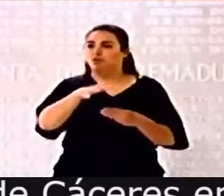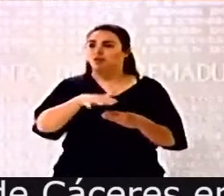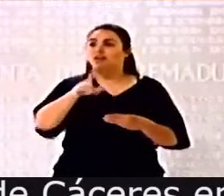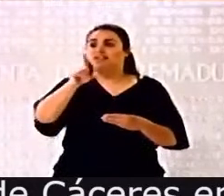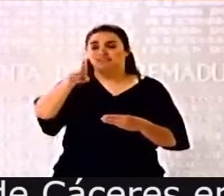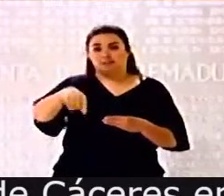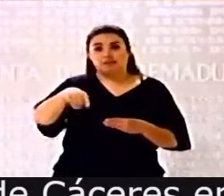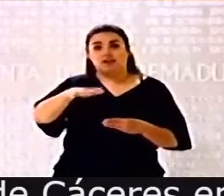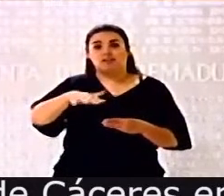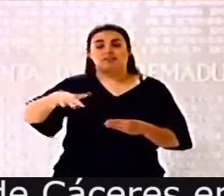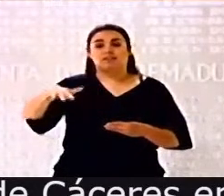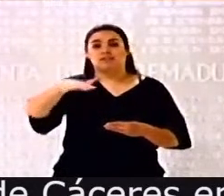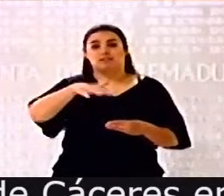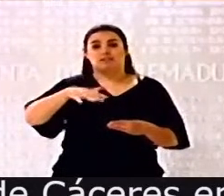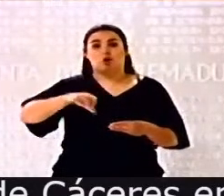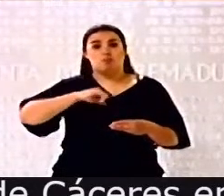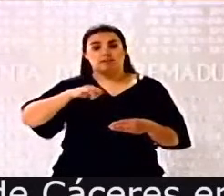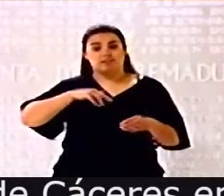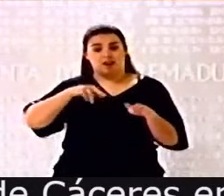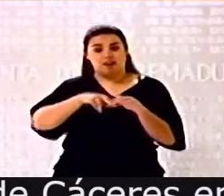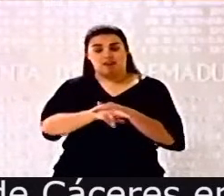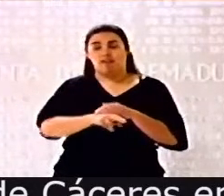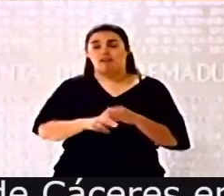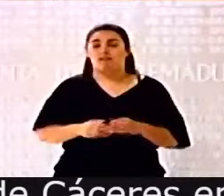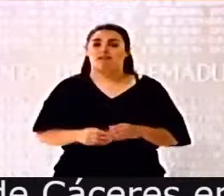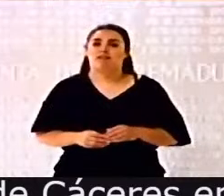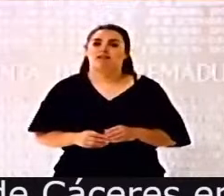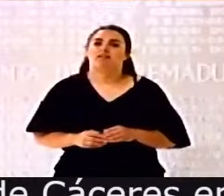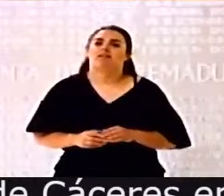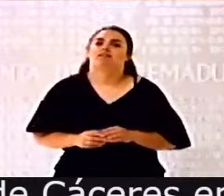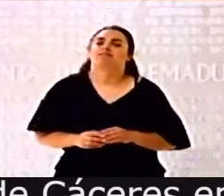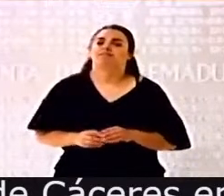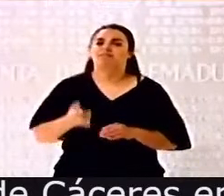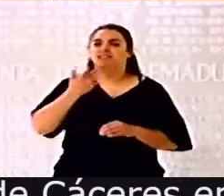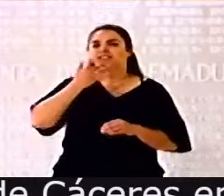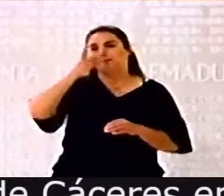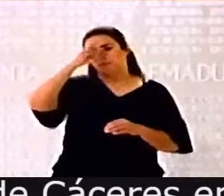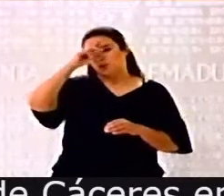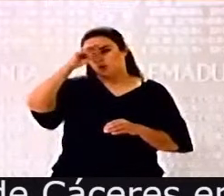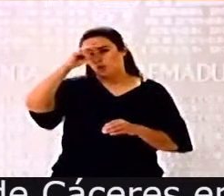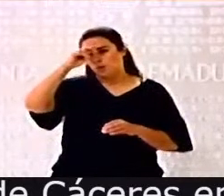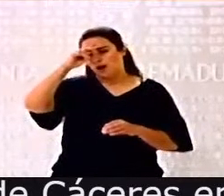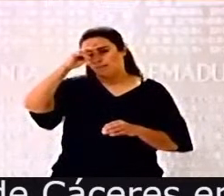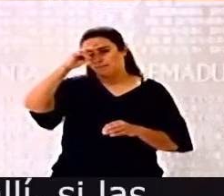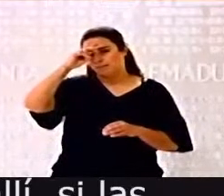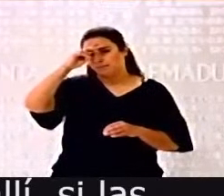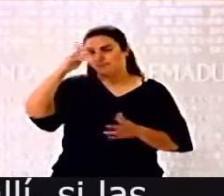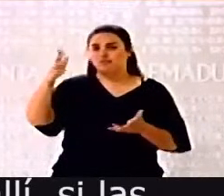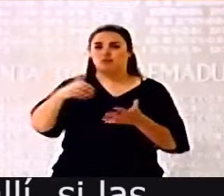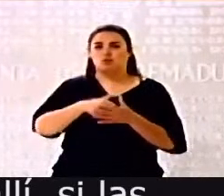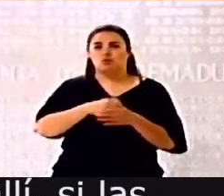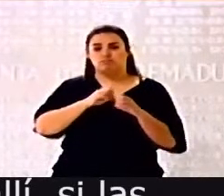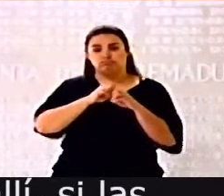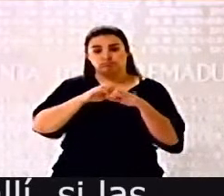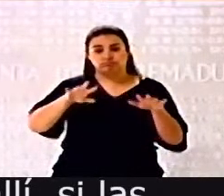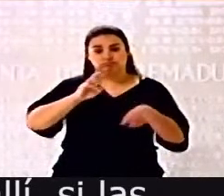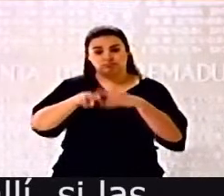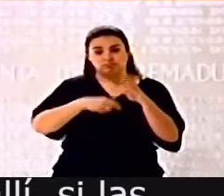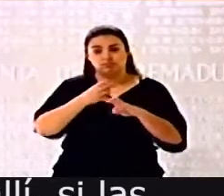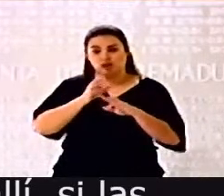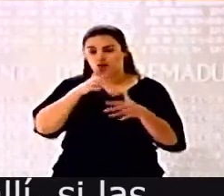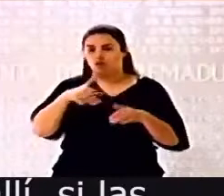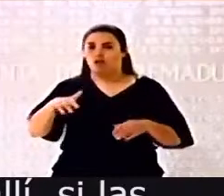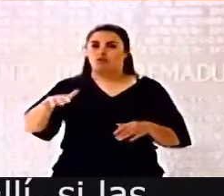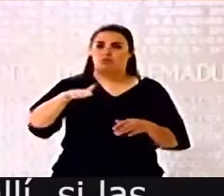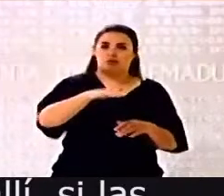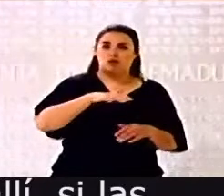las hospitalizaciones. Si les preocupa que todos los rebrotes puedan darse en este momento en esa